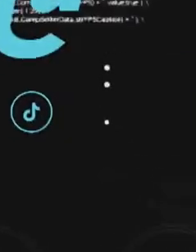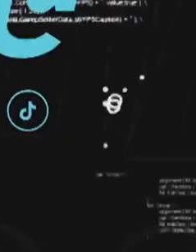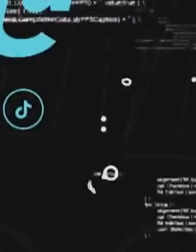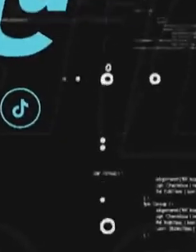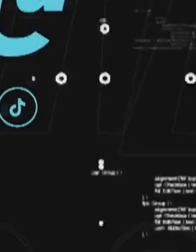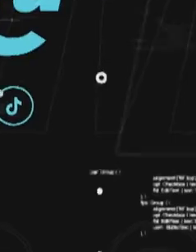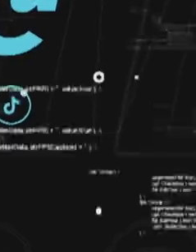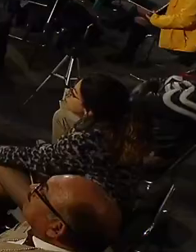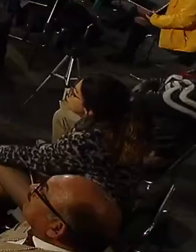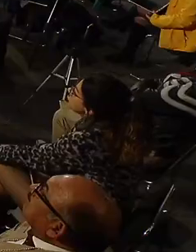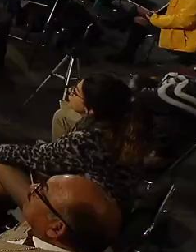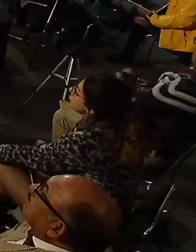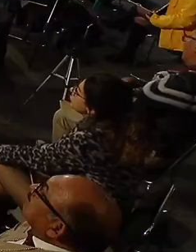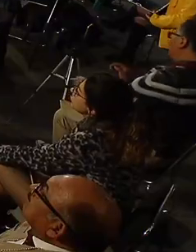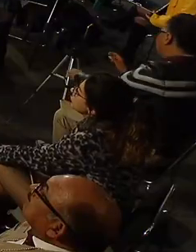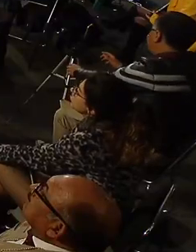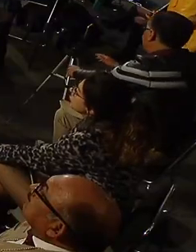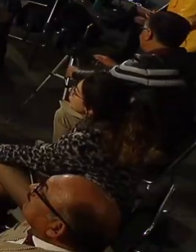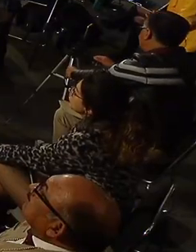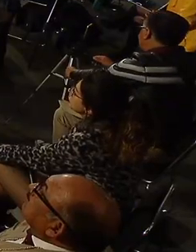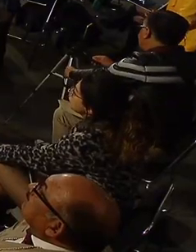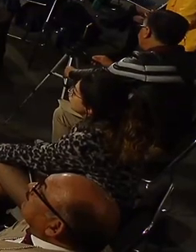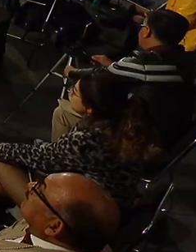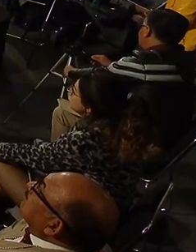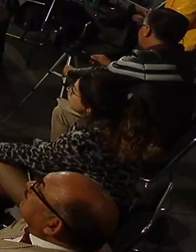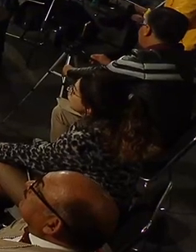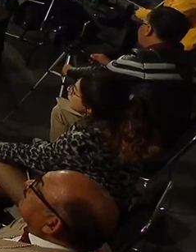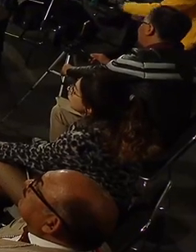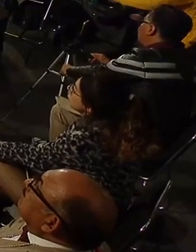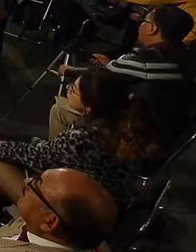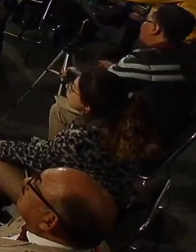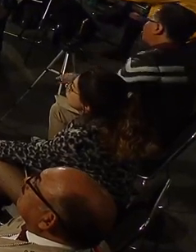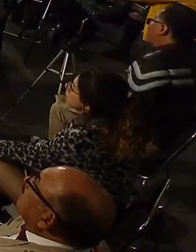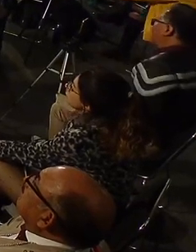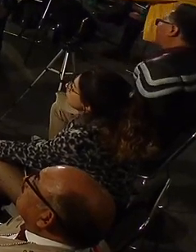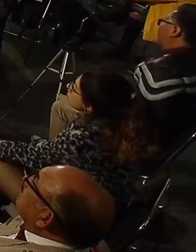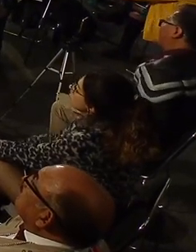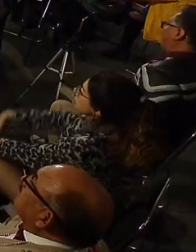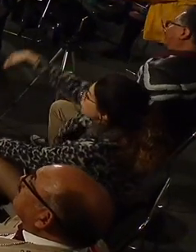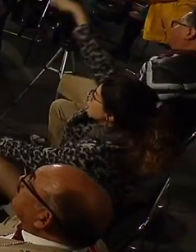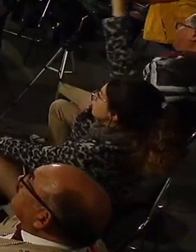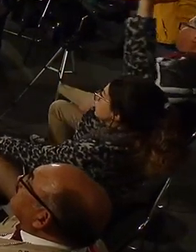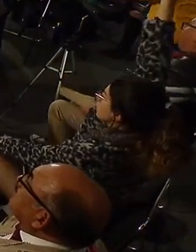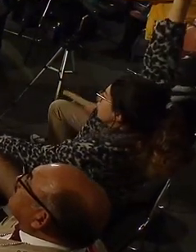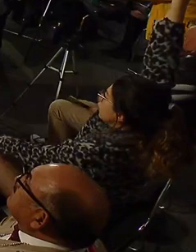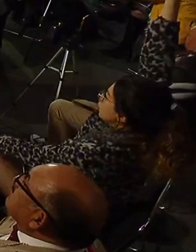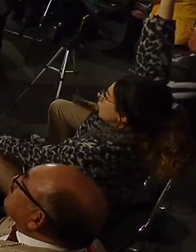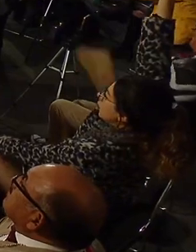Infodemia. Es cuanto, señor presidente. Muchas gracias. Muy bien. Vamos.